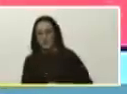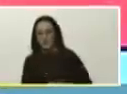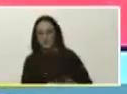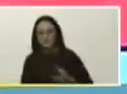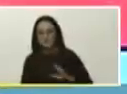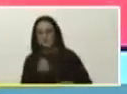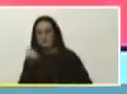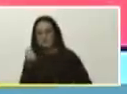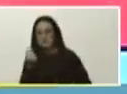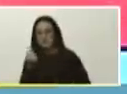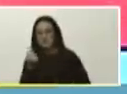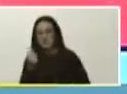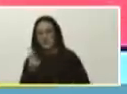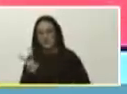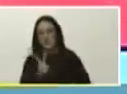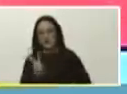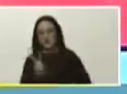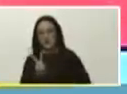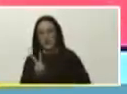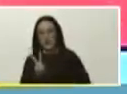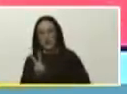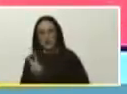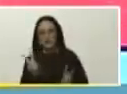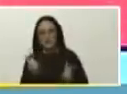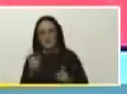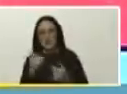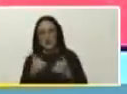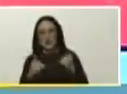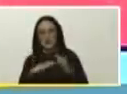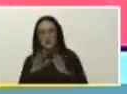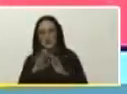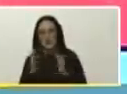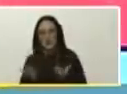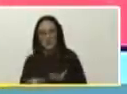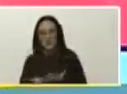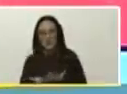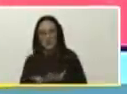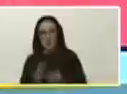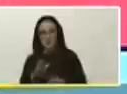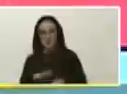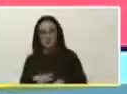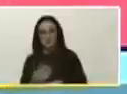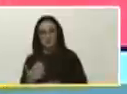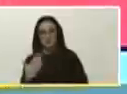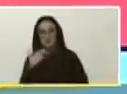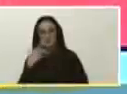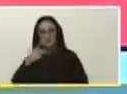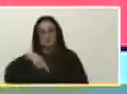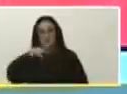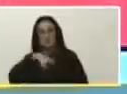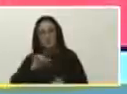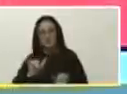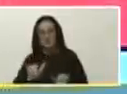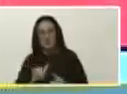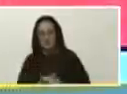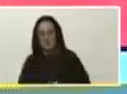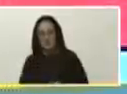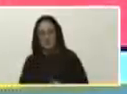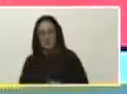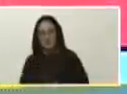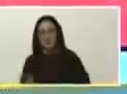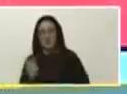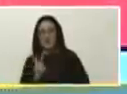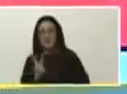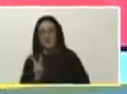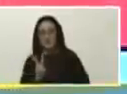de manera arbitraria a Venezuela de la ecuación energética del mundo, porque se estarán haciendo daño ustedes mismos.